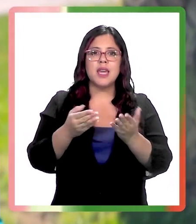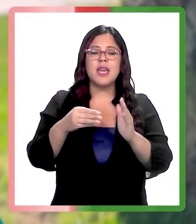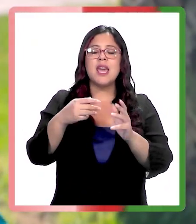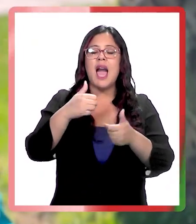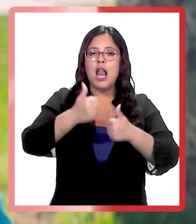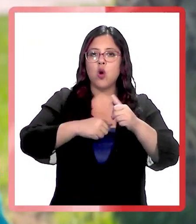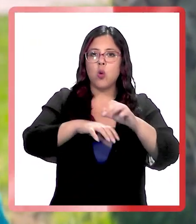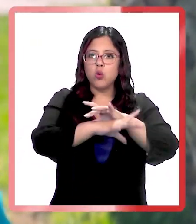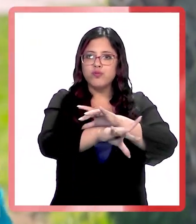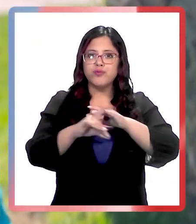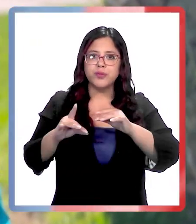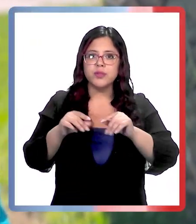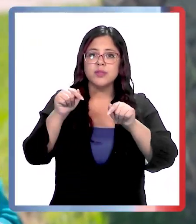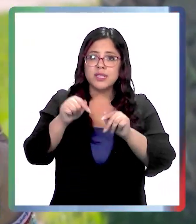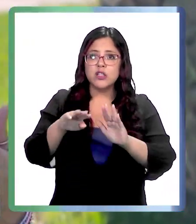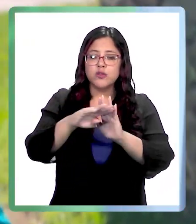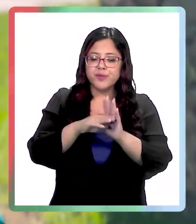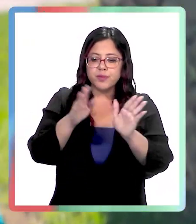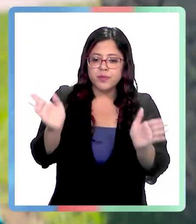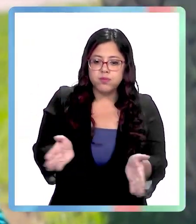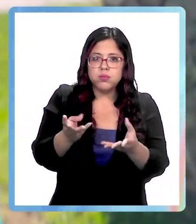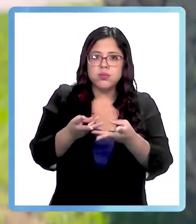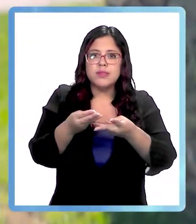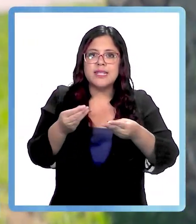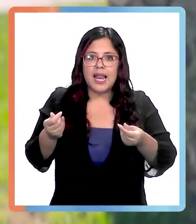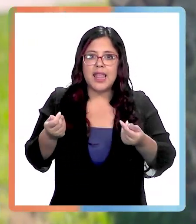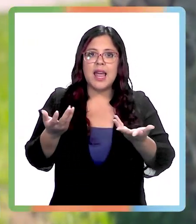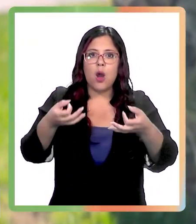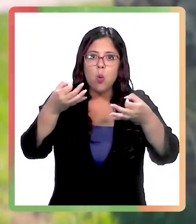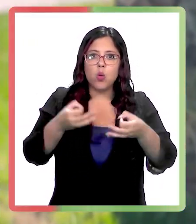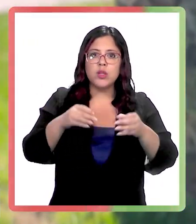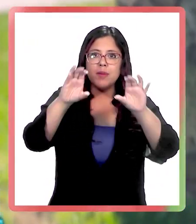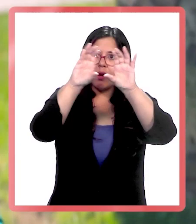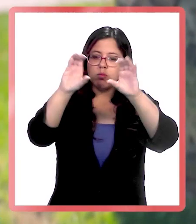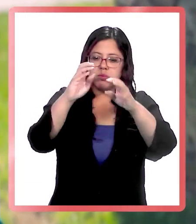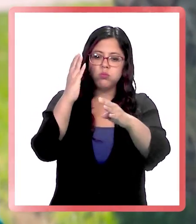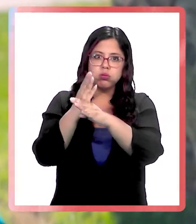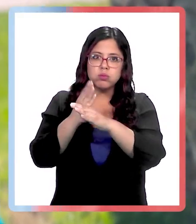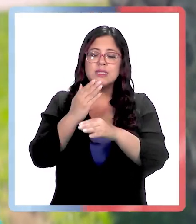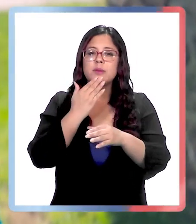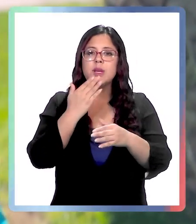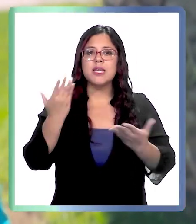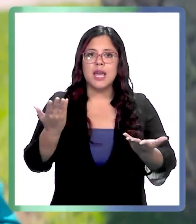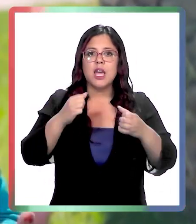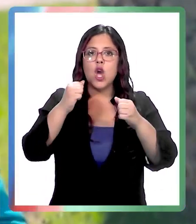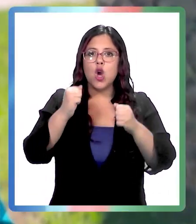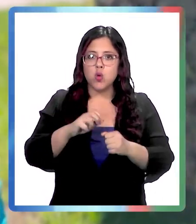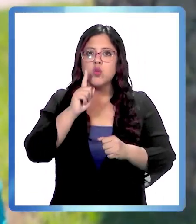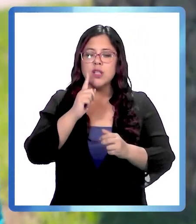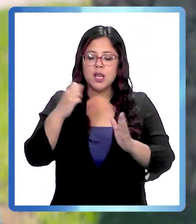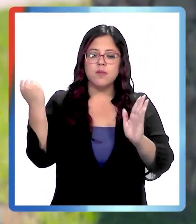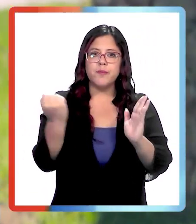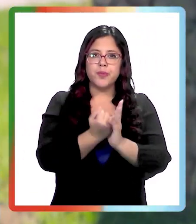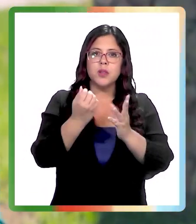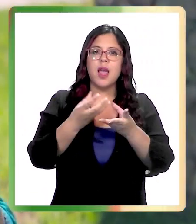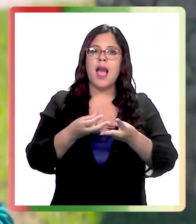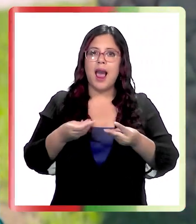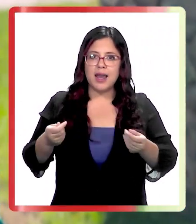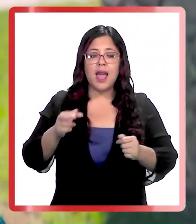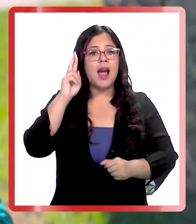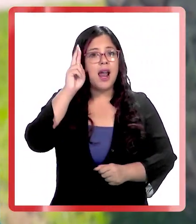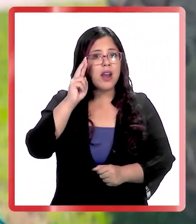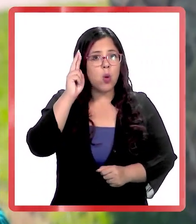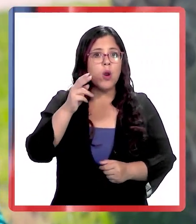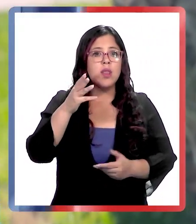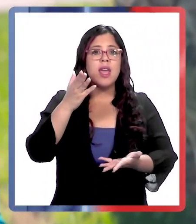programa busca impulsar la calidad en la producción de la leña y posteriormente poder obtener un sello de calidad.